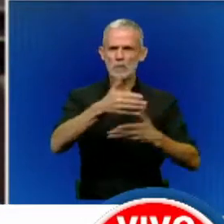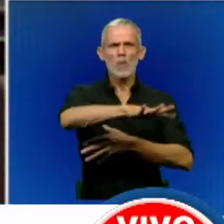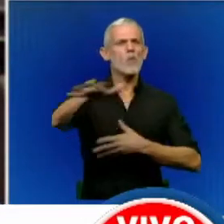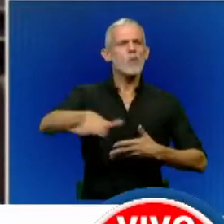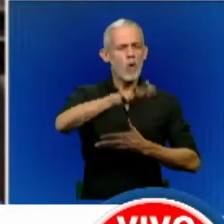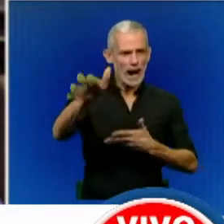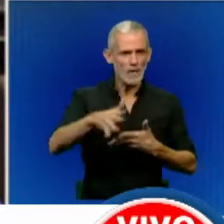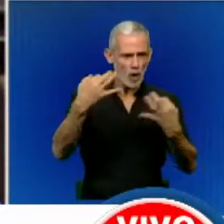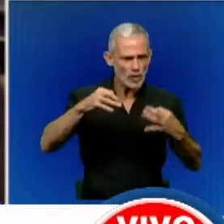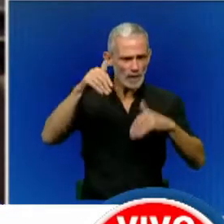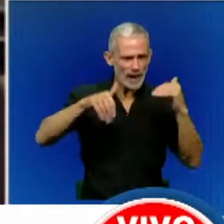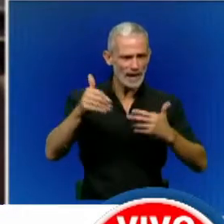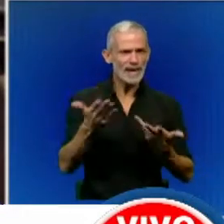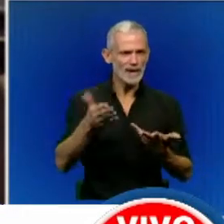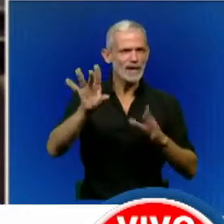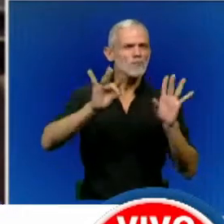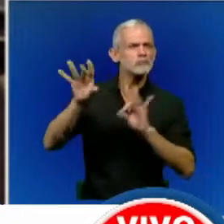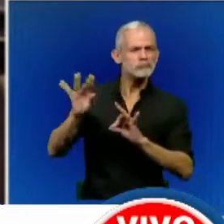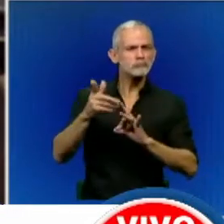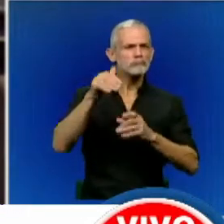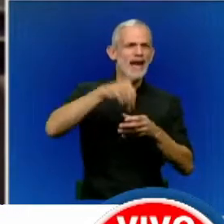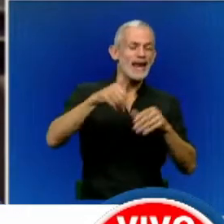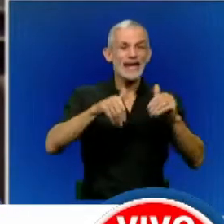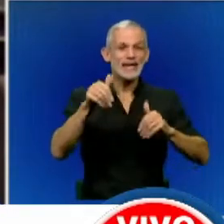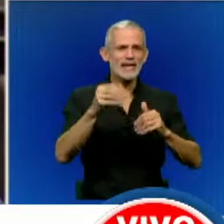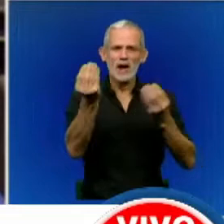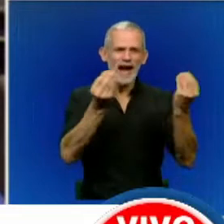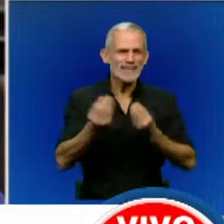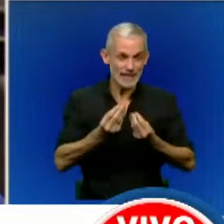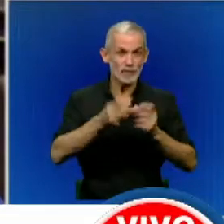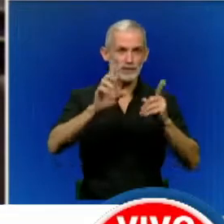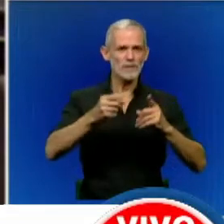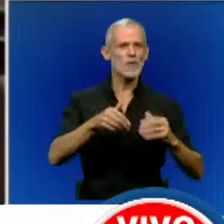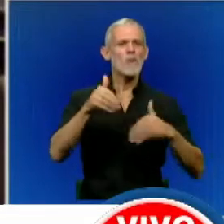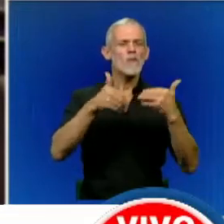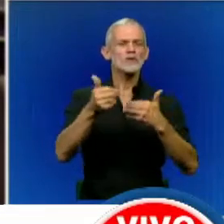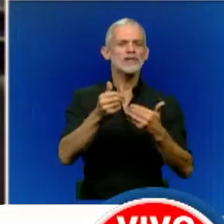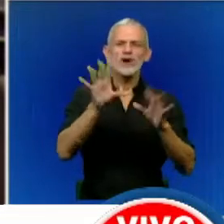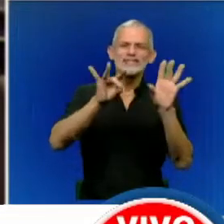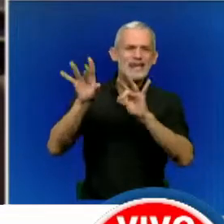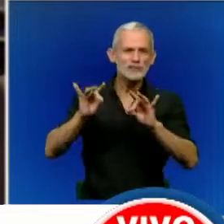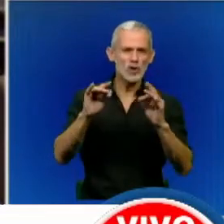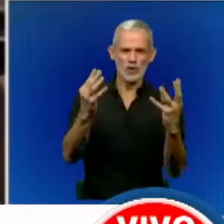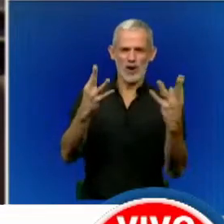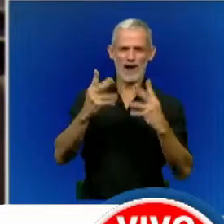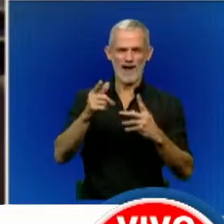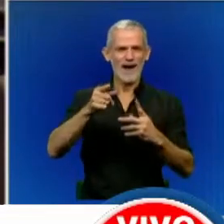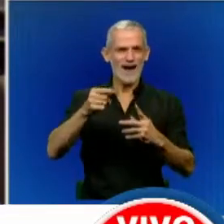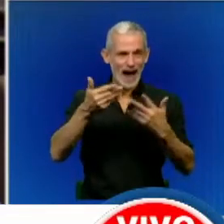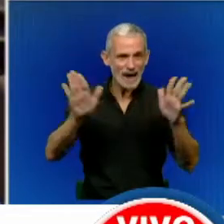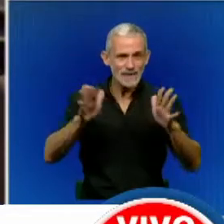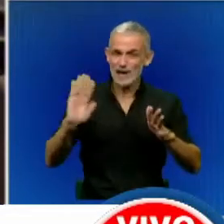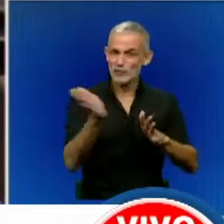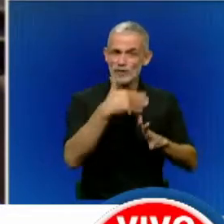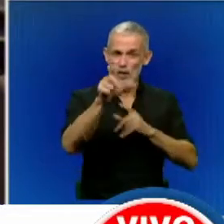pueblo, no solo participa en la elección de candidatos, sino también en el proceso de selección, que de ese modo queda abierto a toda